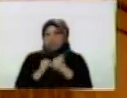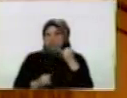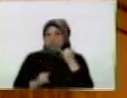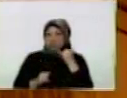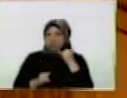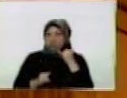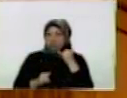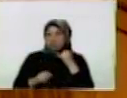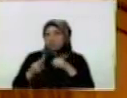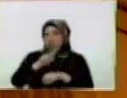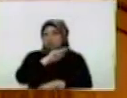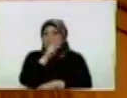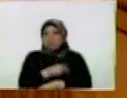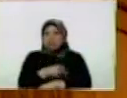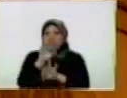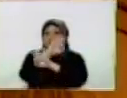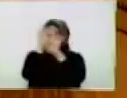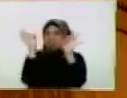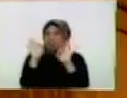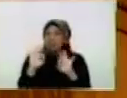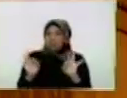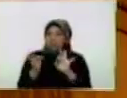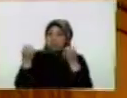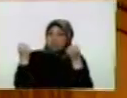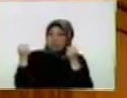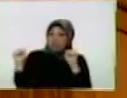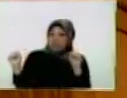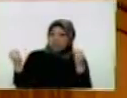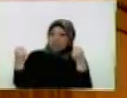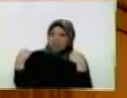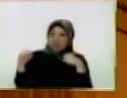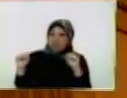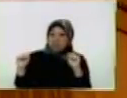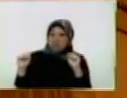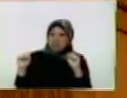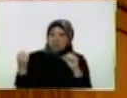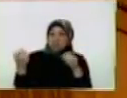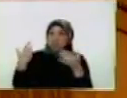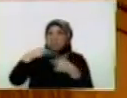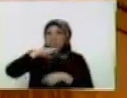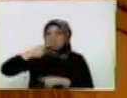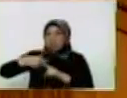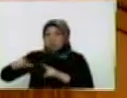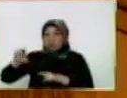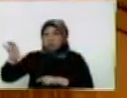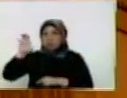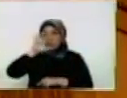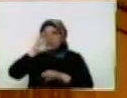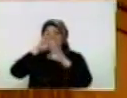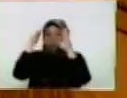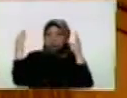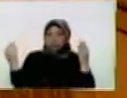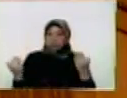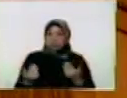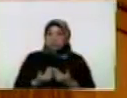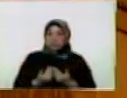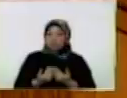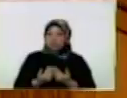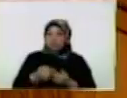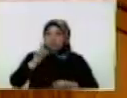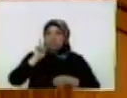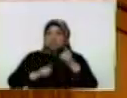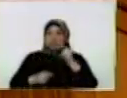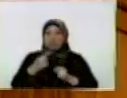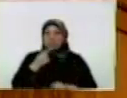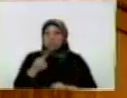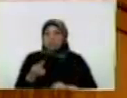y multiformes, aplicando métodos que han aplicado en otros países del mundo, que algunos dicen